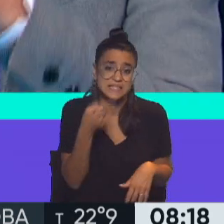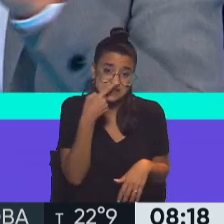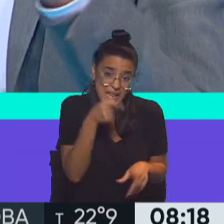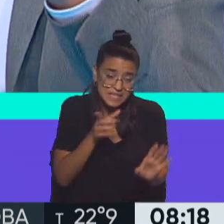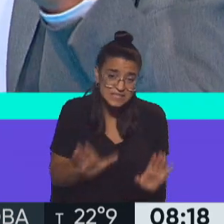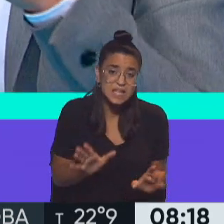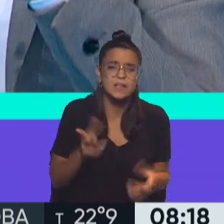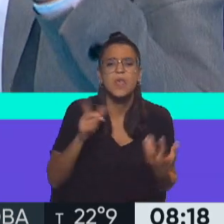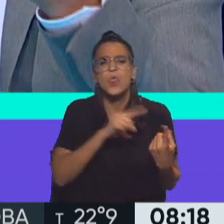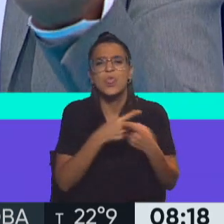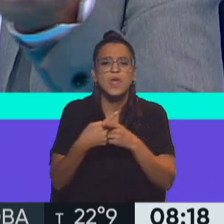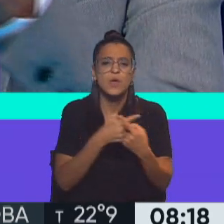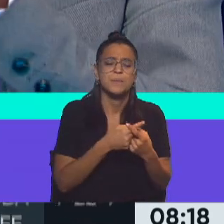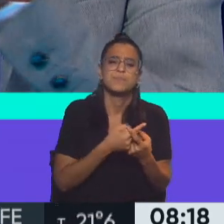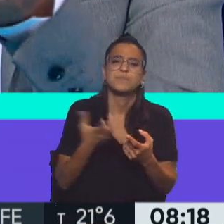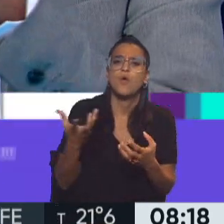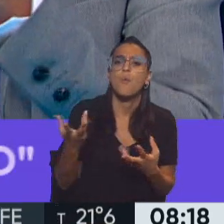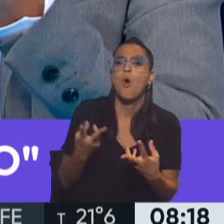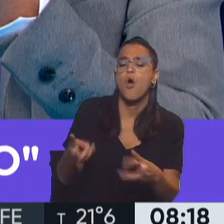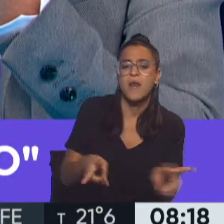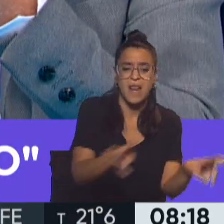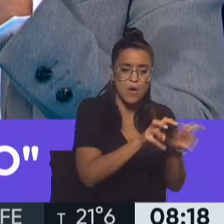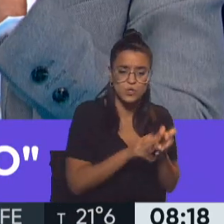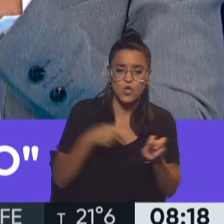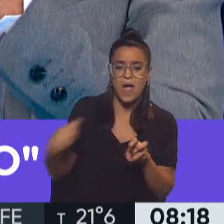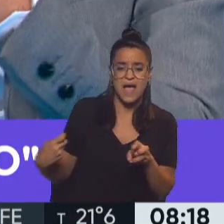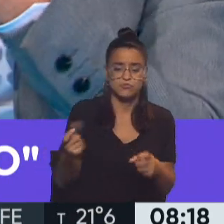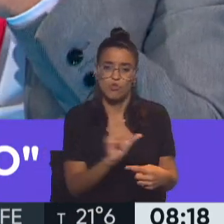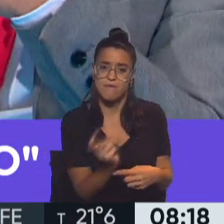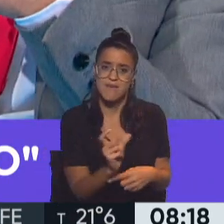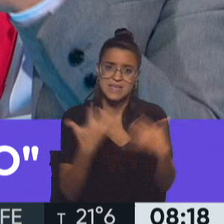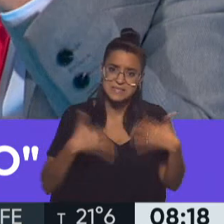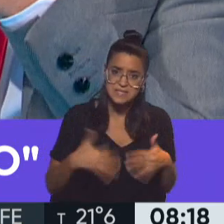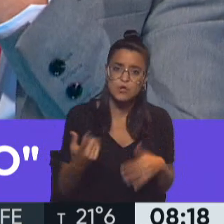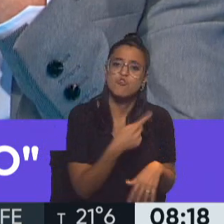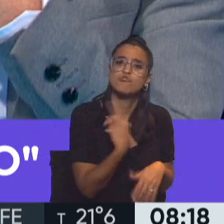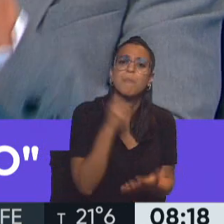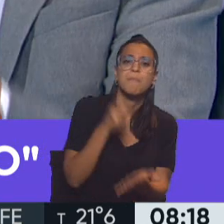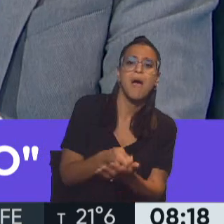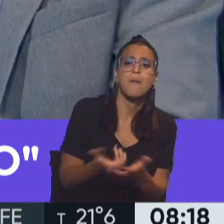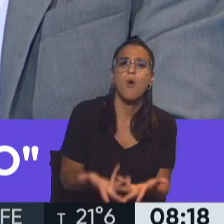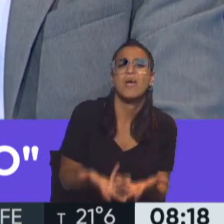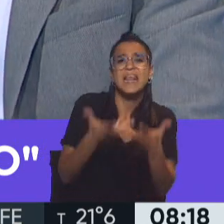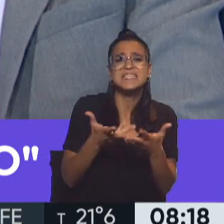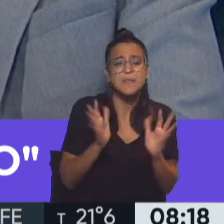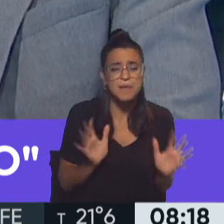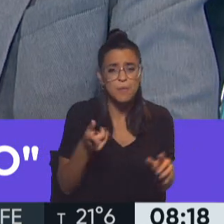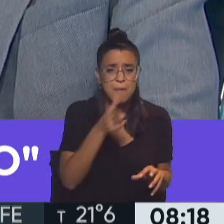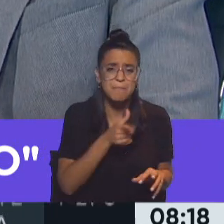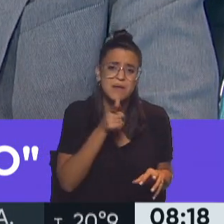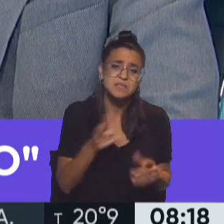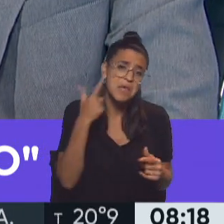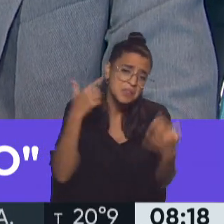interesante. La discusión del déficit, desde la postura del gobierno, decir nosotros la pagamos con crecimiento, me parece también